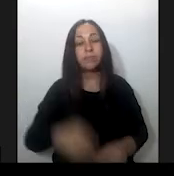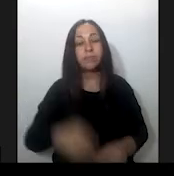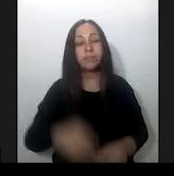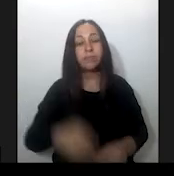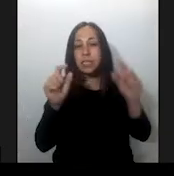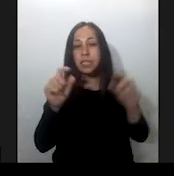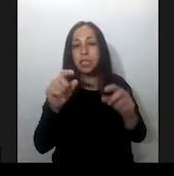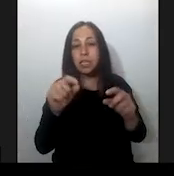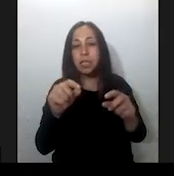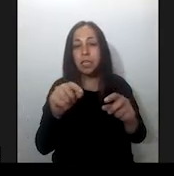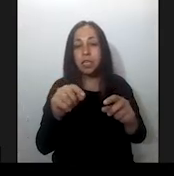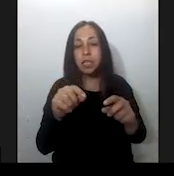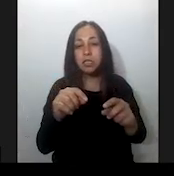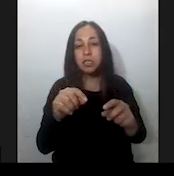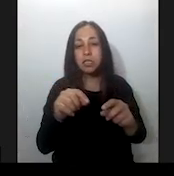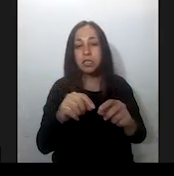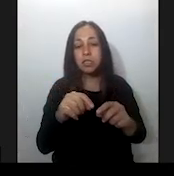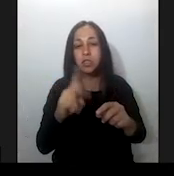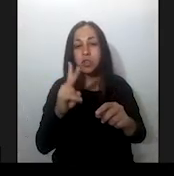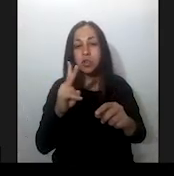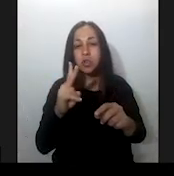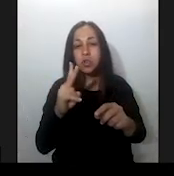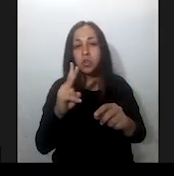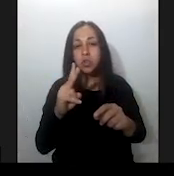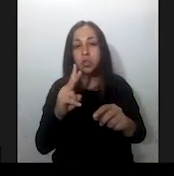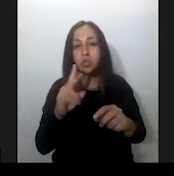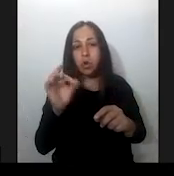Y me dice que da 2000. Ok.